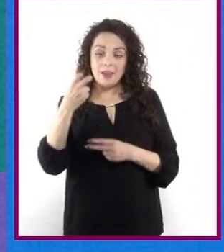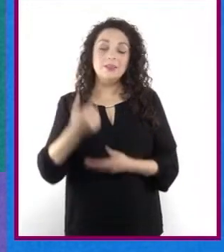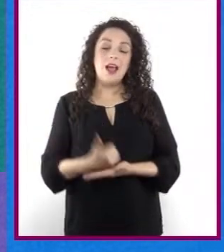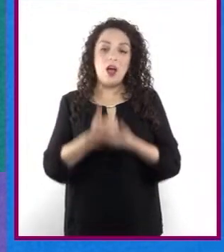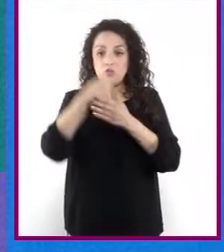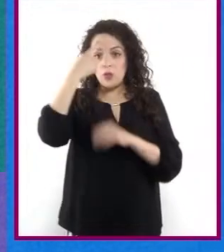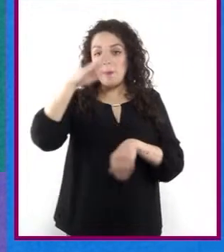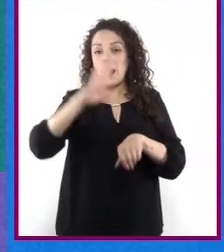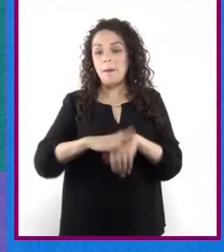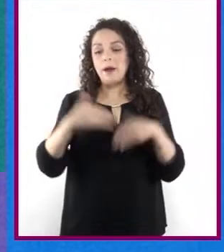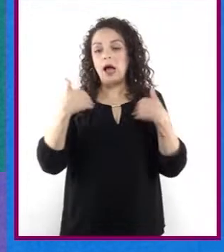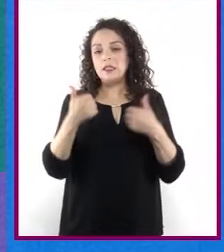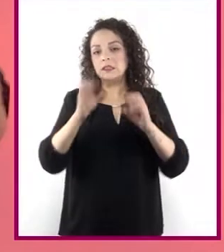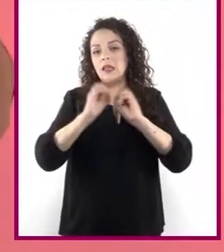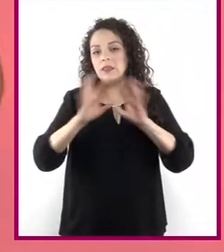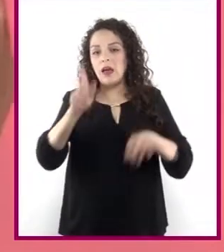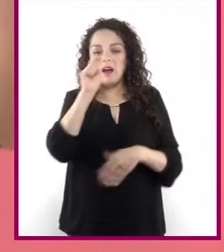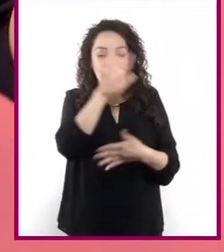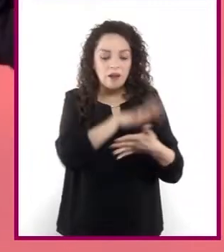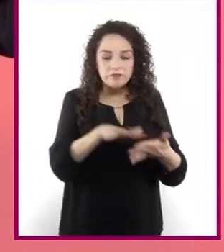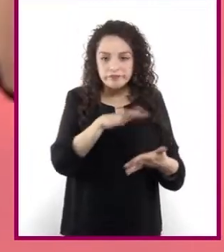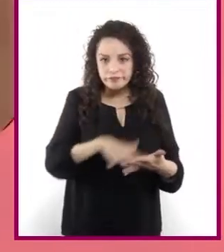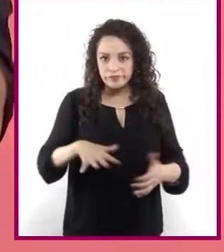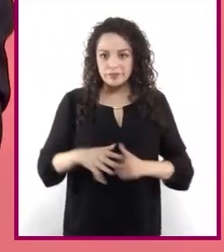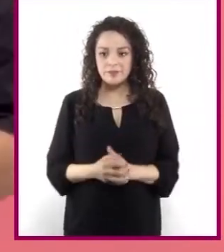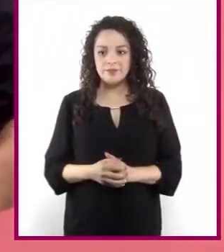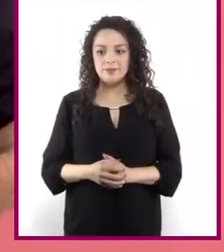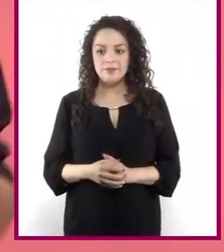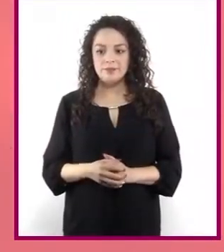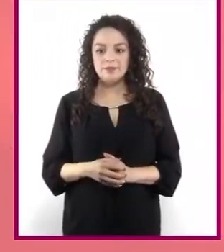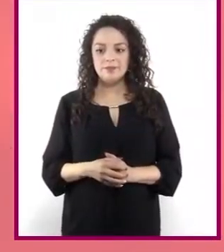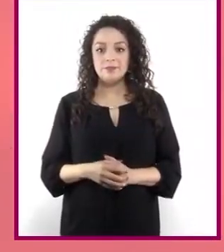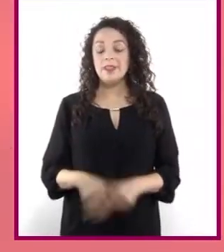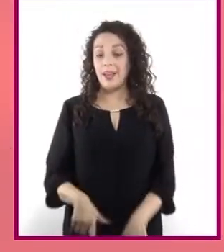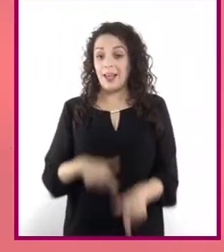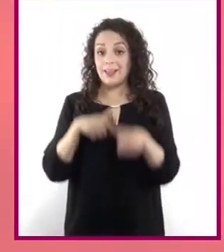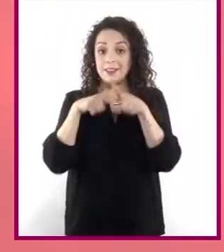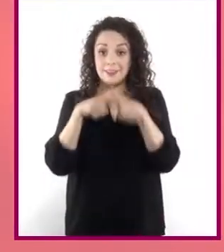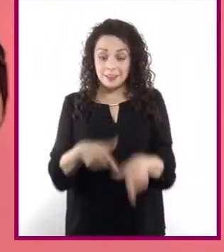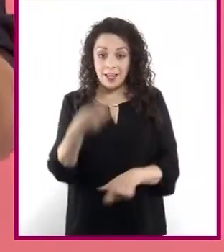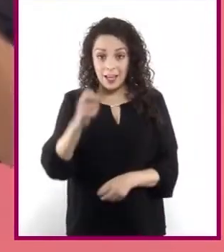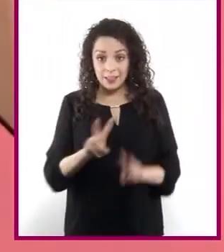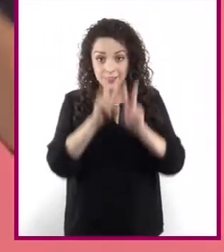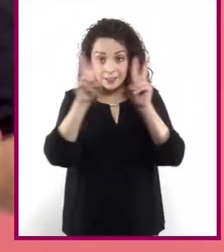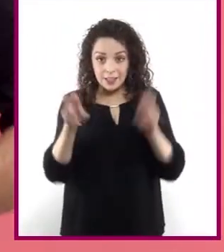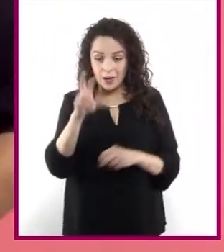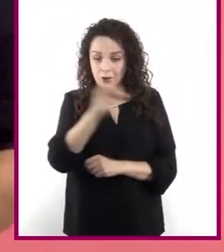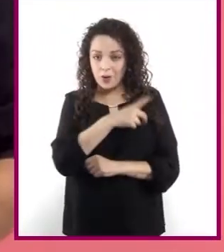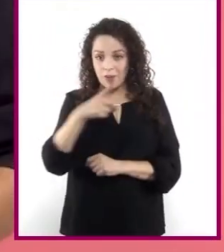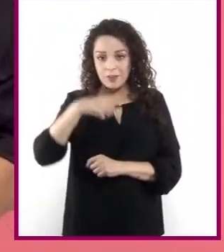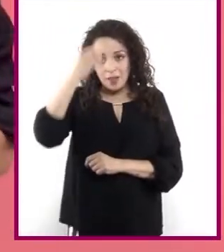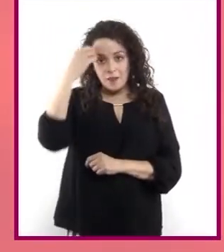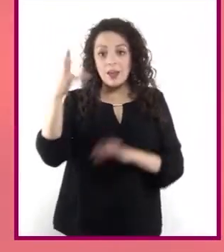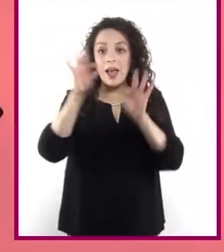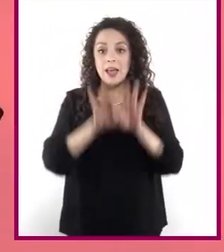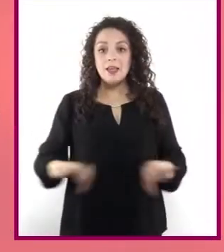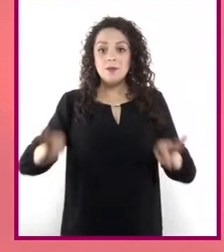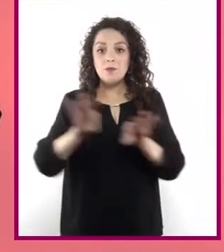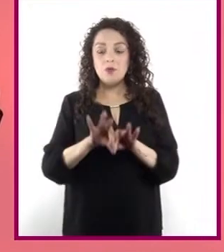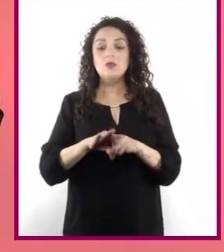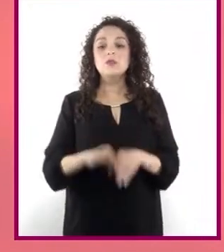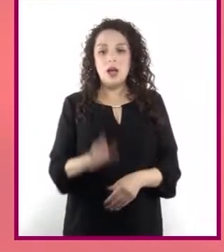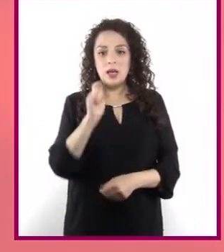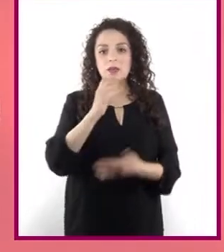claridad en lo que se lee. Para continuar con nuestro tema, no olvidemos la importancia que tienen las